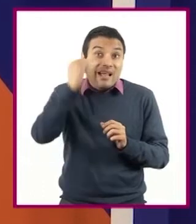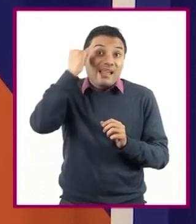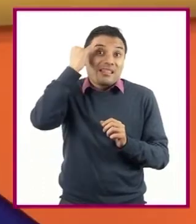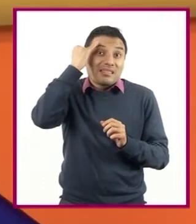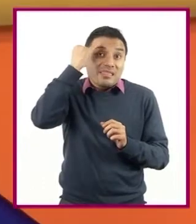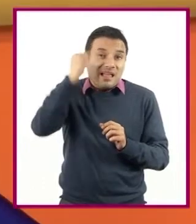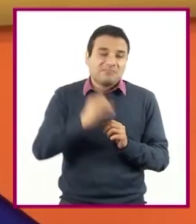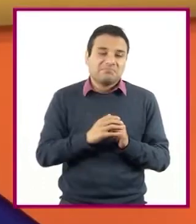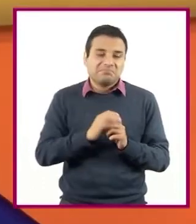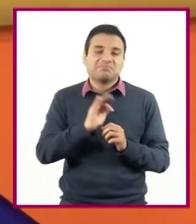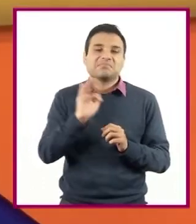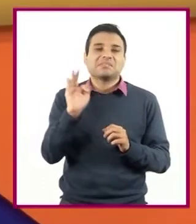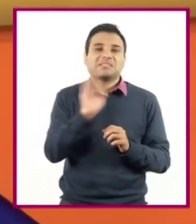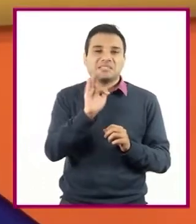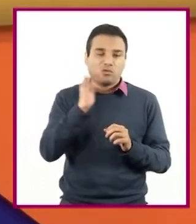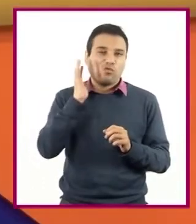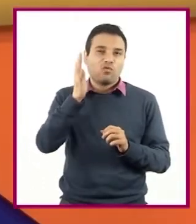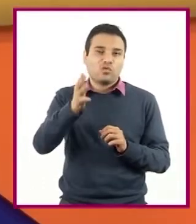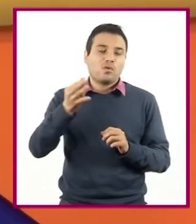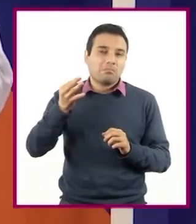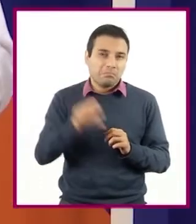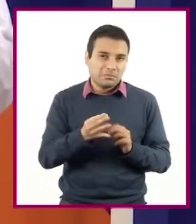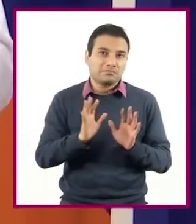realidad. Utópico, ¿verdad?